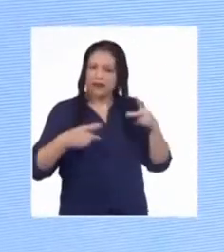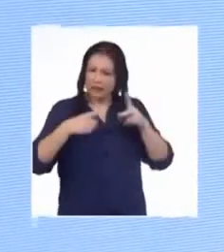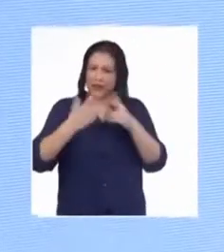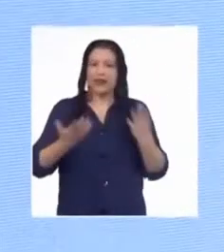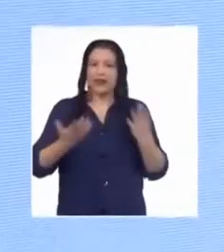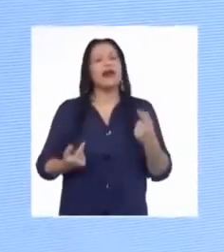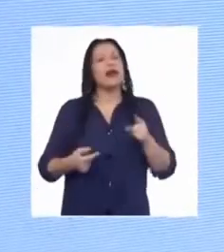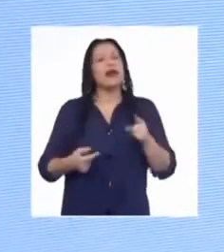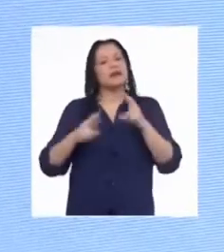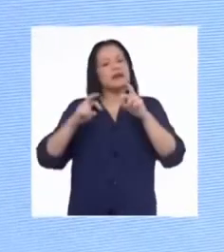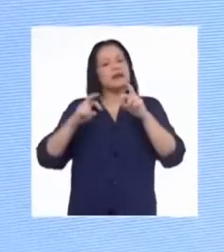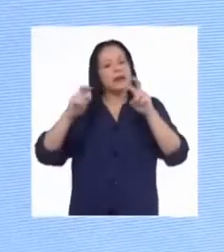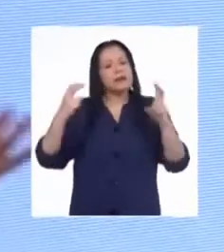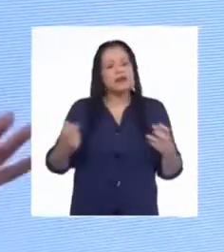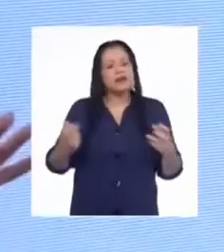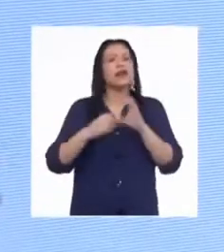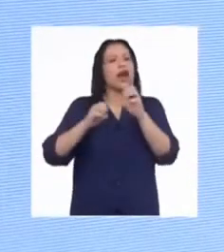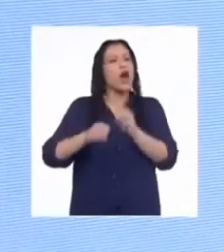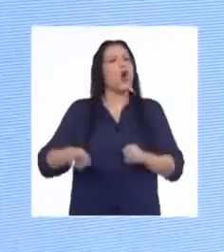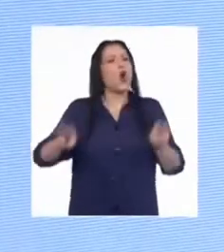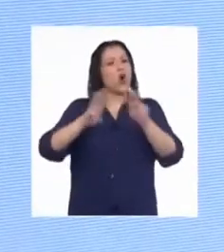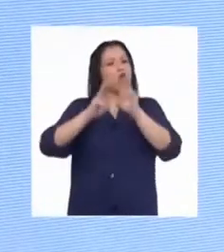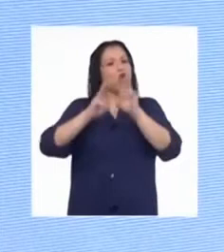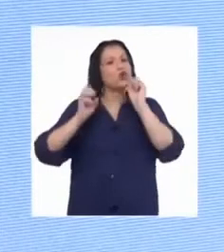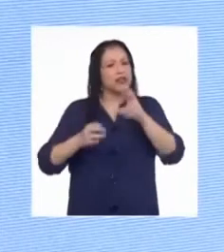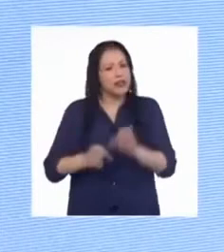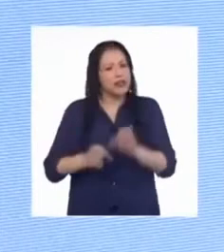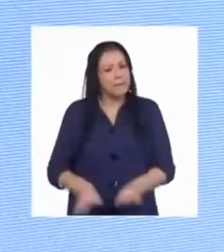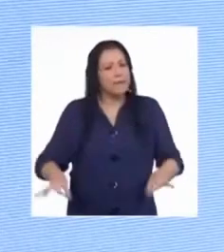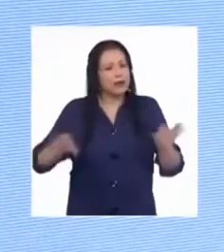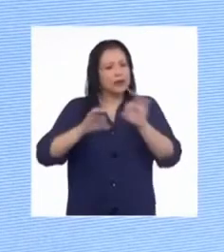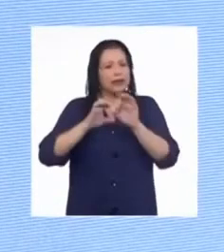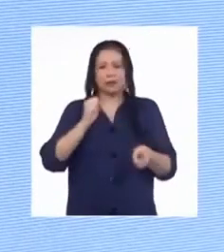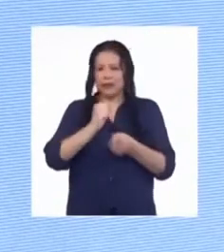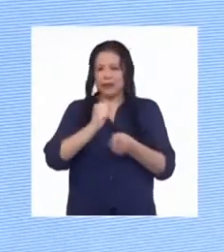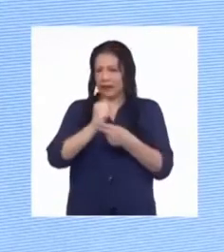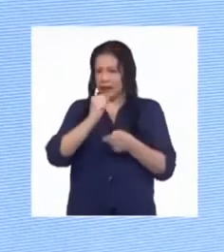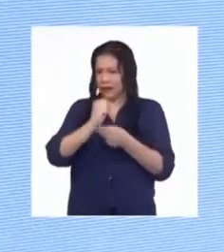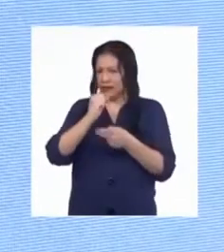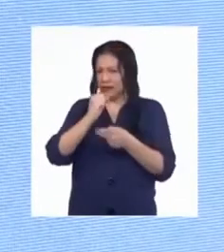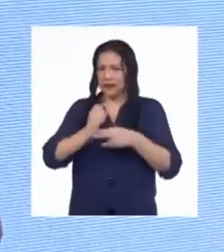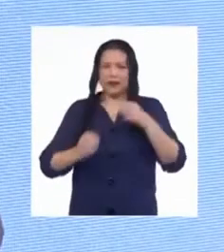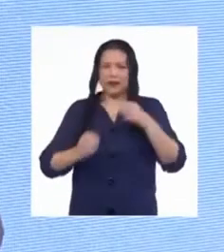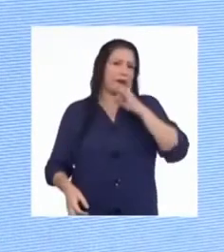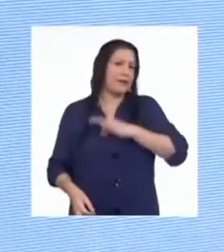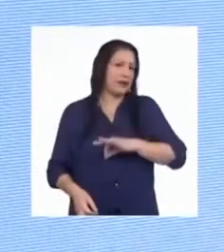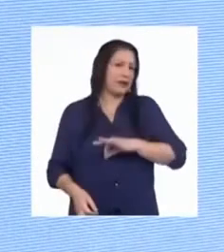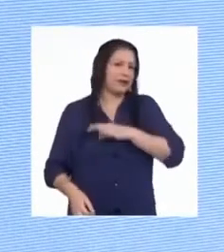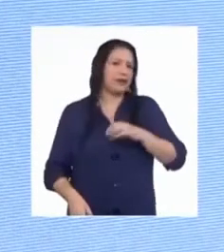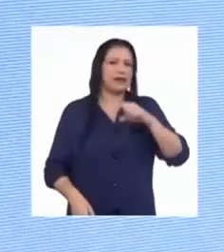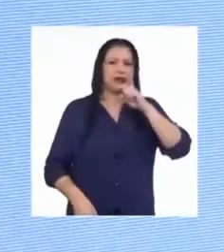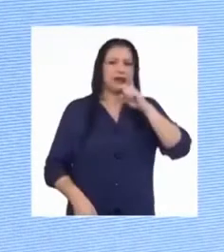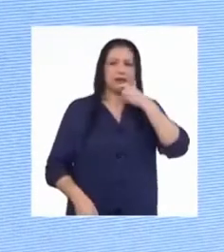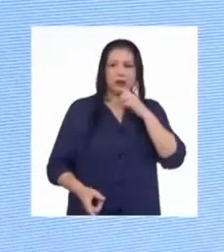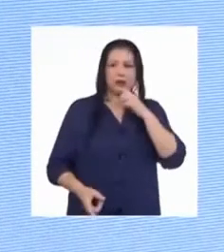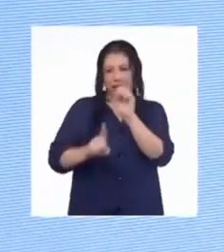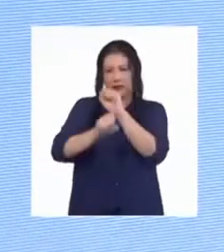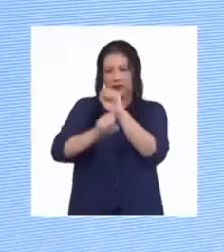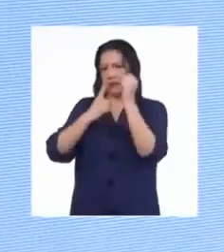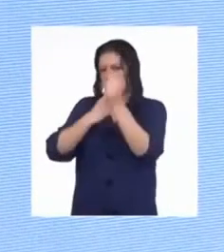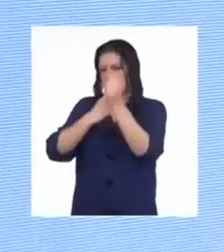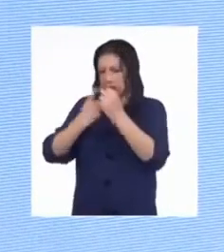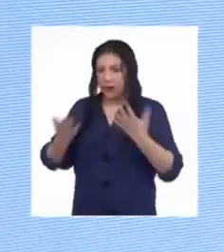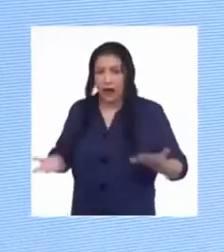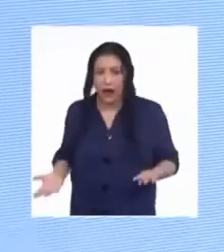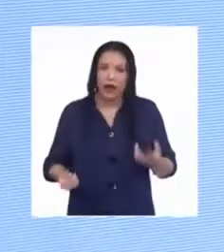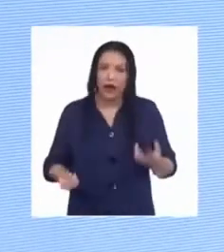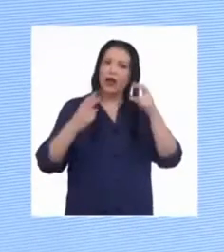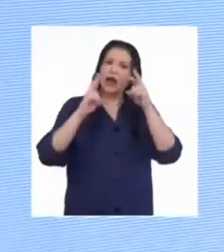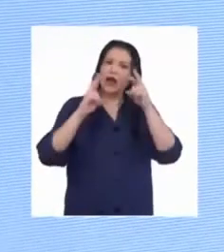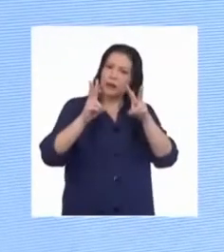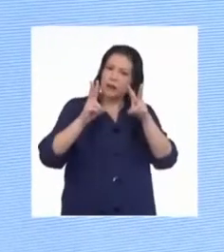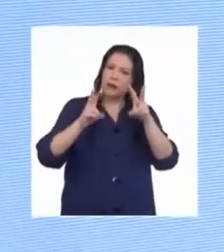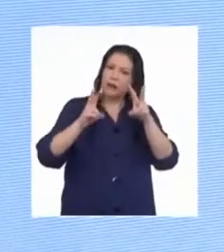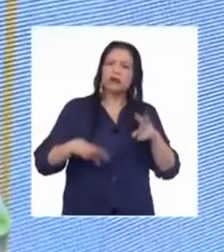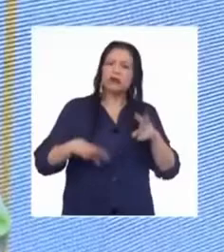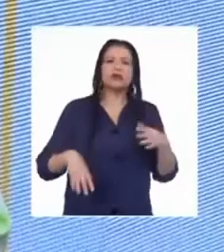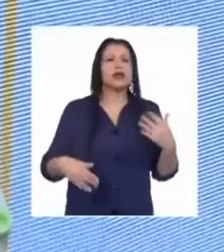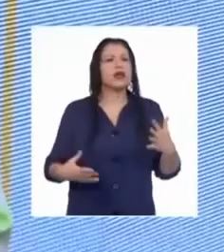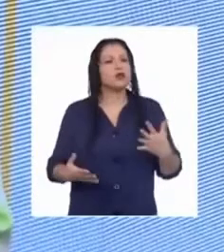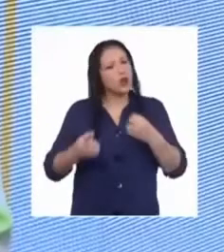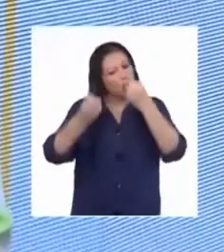principios que la ONU declara importantes para garantizar el bienestar de las mujeres jóvenes en la sociedad en la que viven. Y nos dimos cuenta de